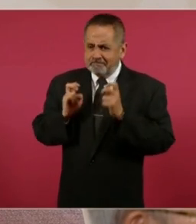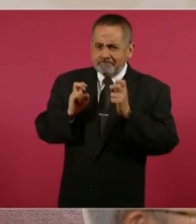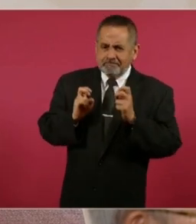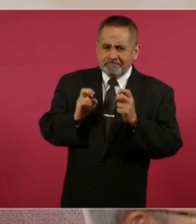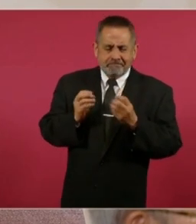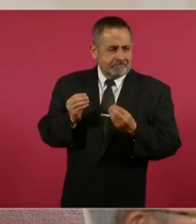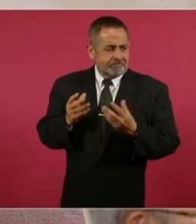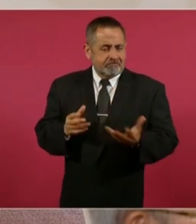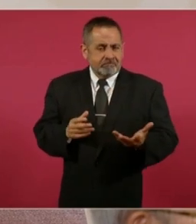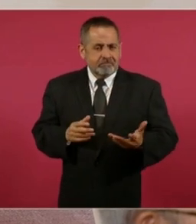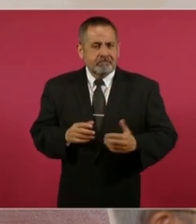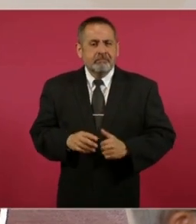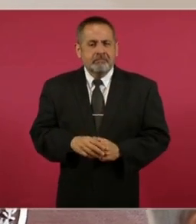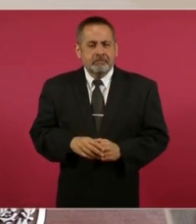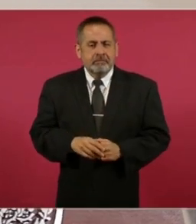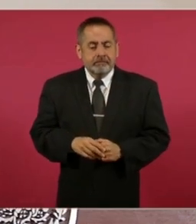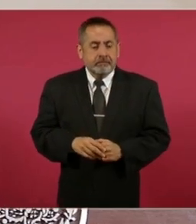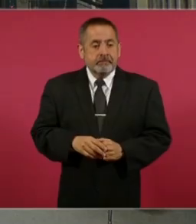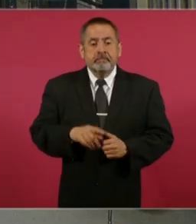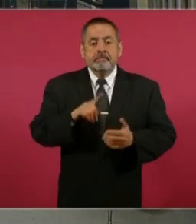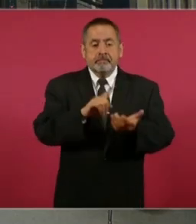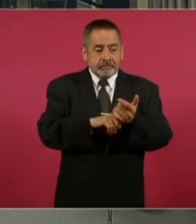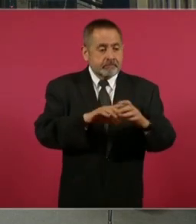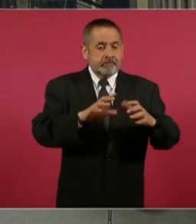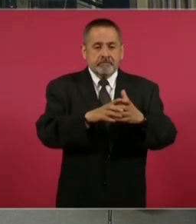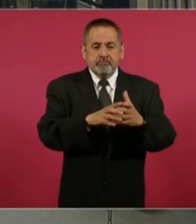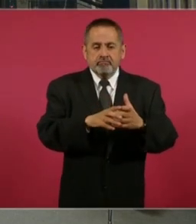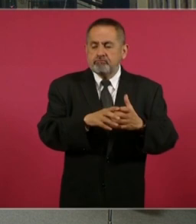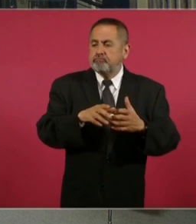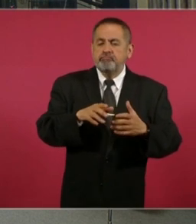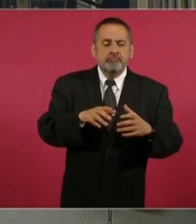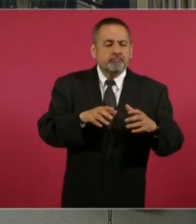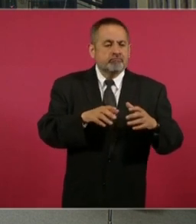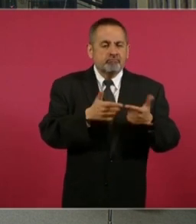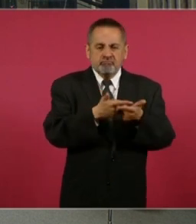robaban llegaban las bandas a los